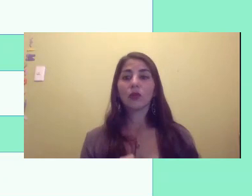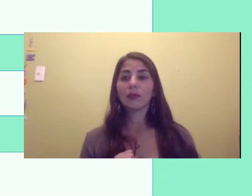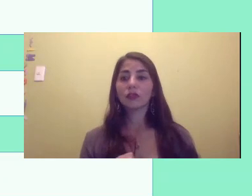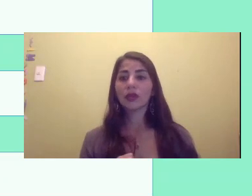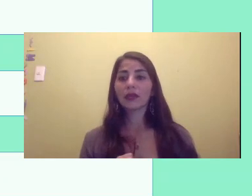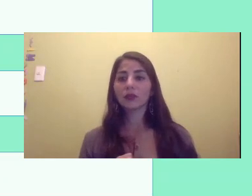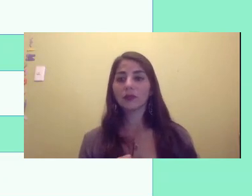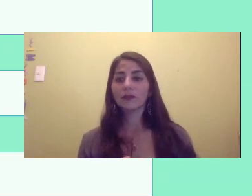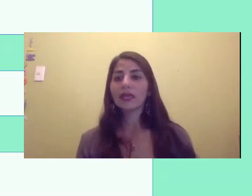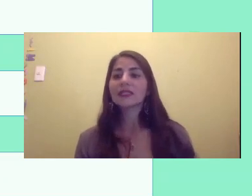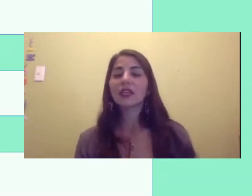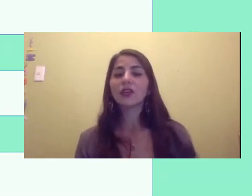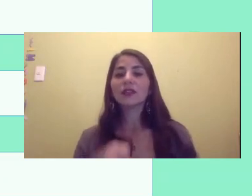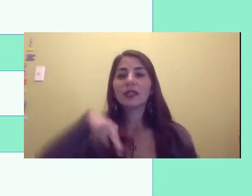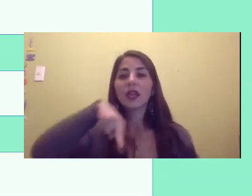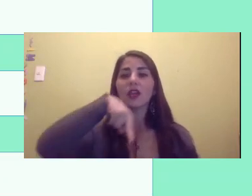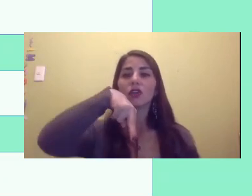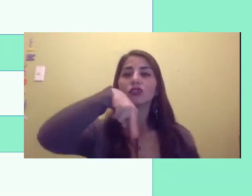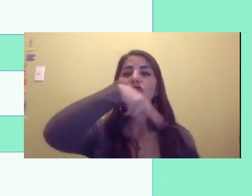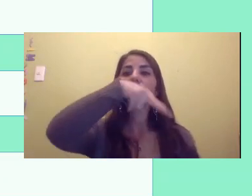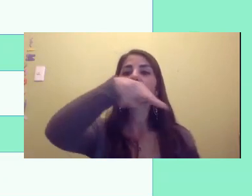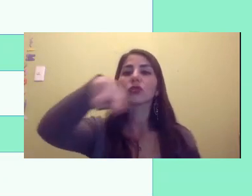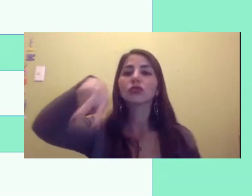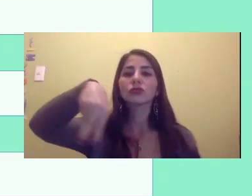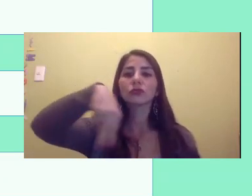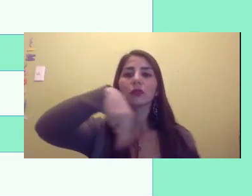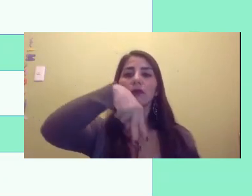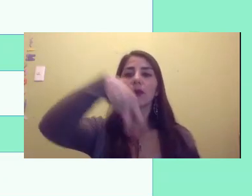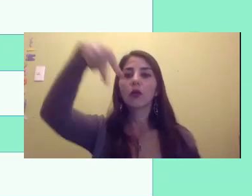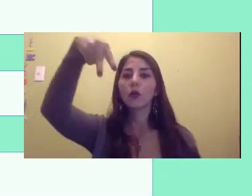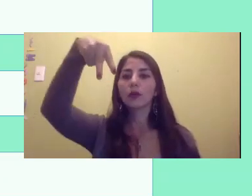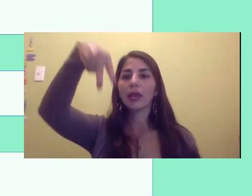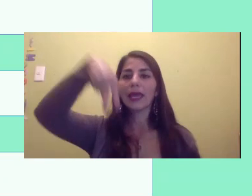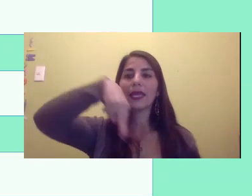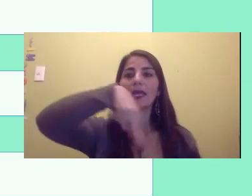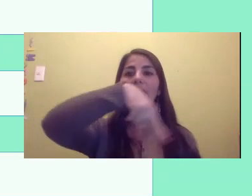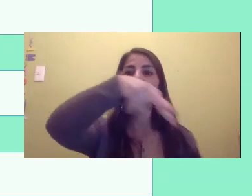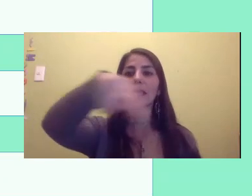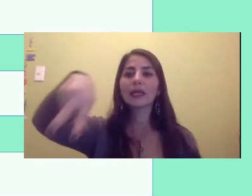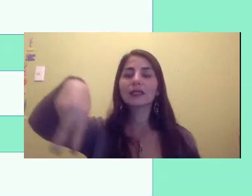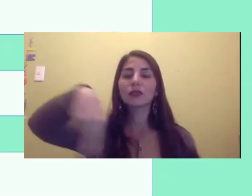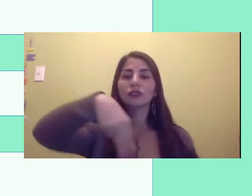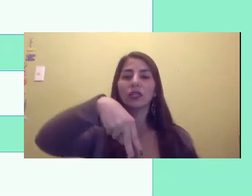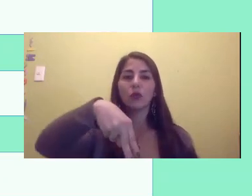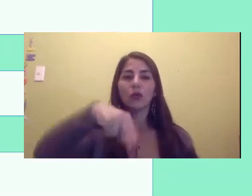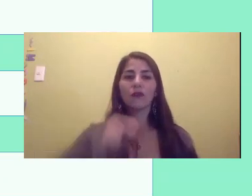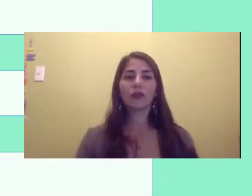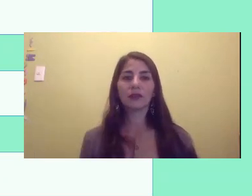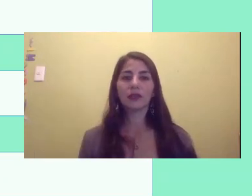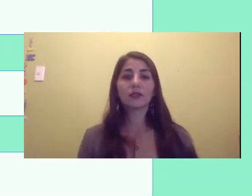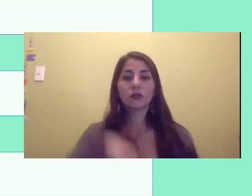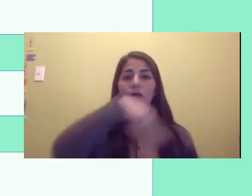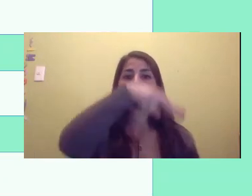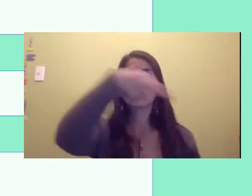¿ya? Es un movimiento recto. Si quiero decir nosotros, vamos a ocupar una N y hacer un círculo